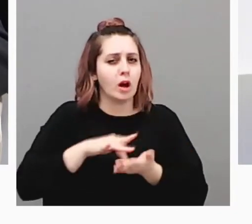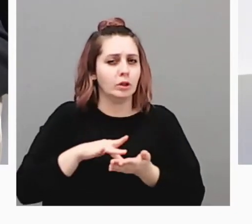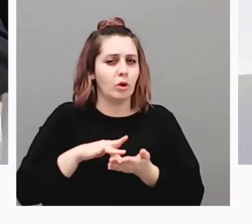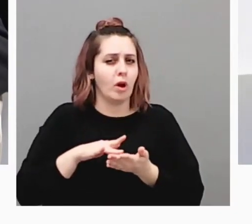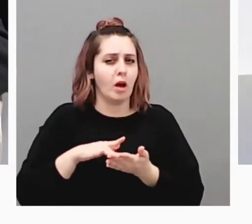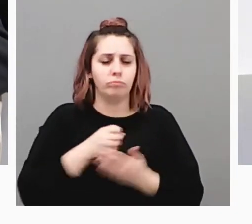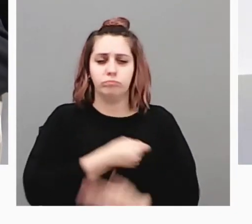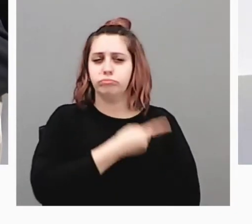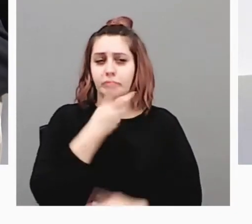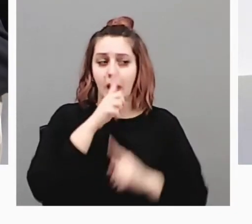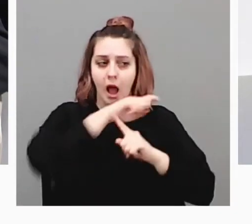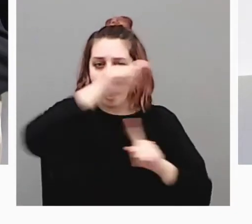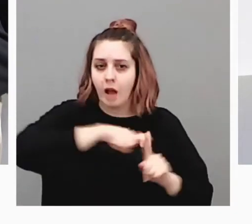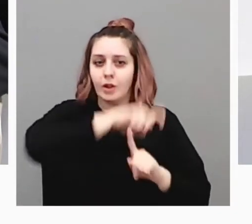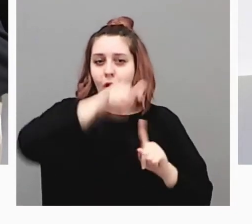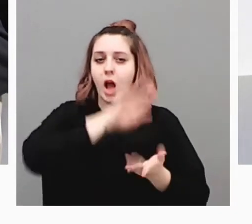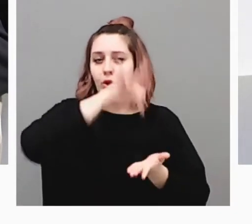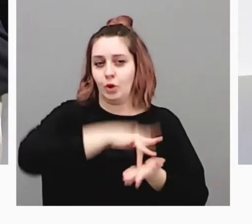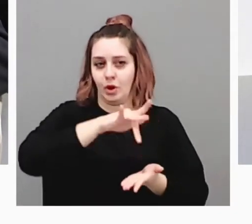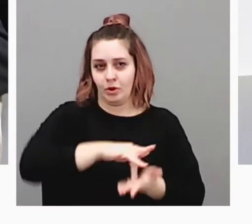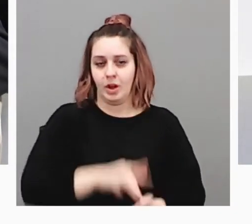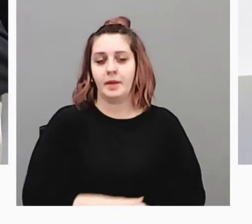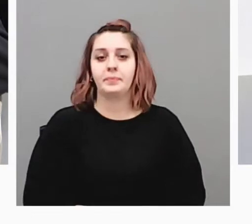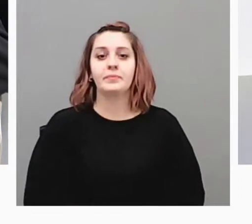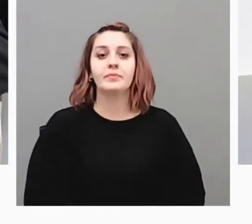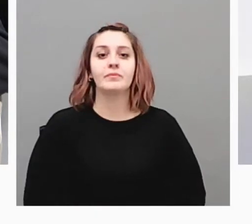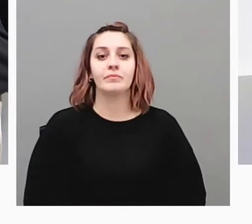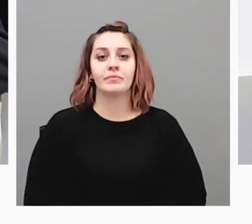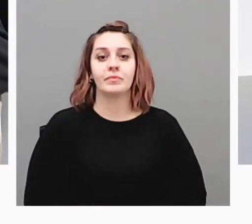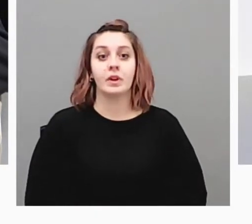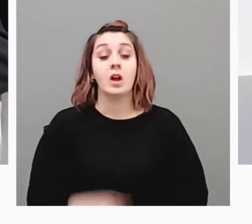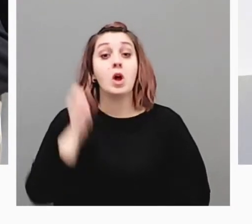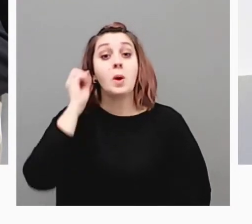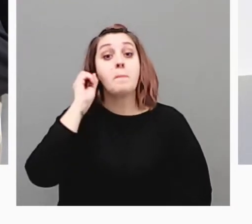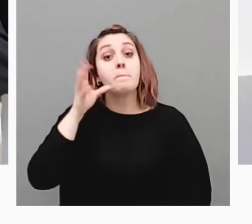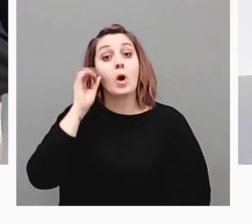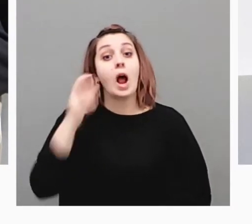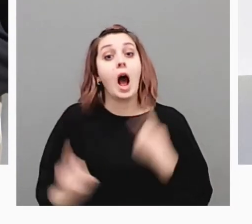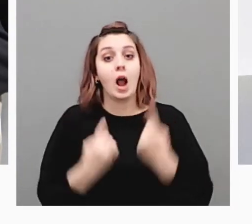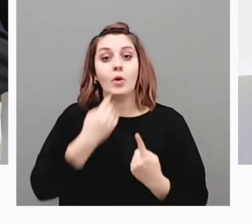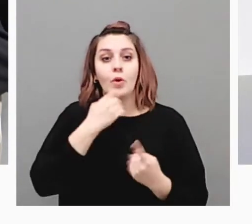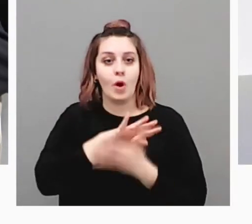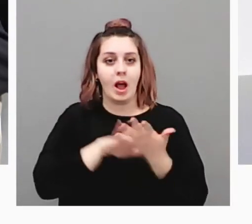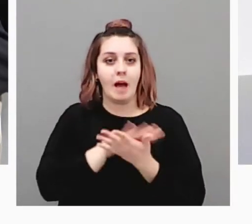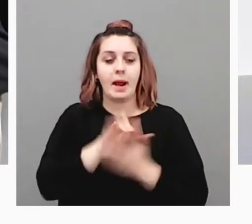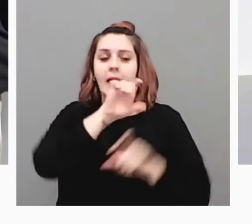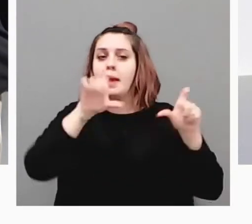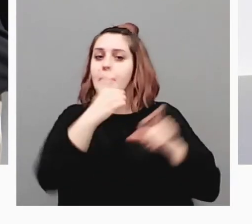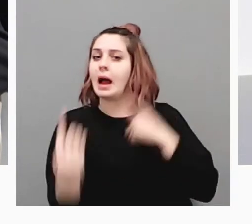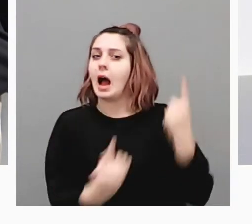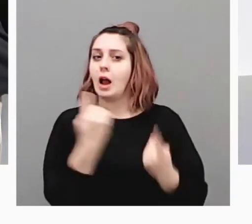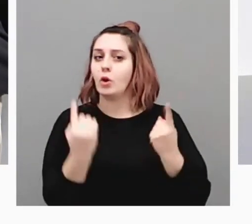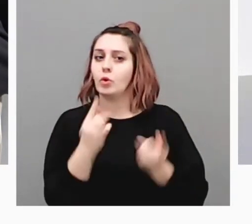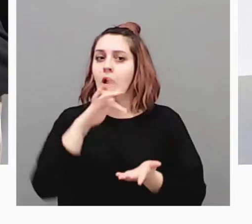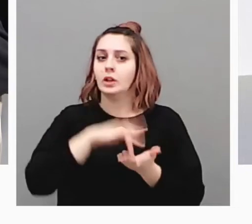¿no? Al mismo tiempo, creo que alguno de los ponentes ha contado el caso, ¿no? Hay algunas grandes empresas ubicadas en el